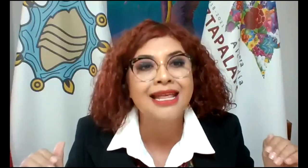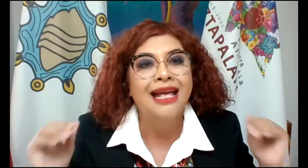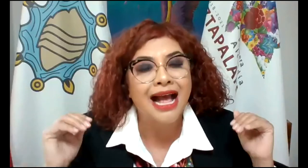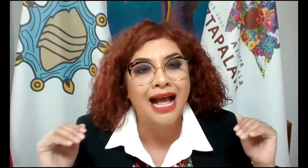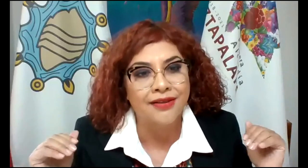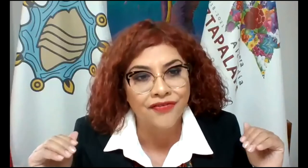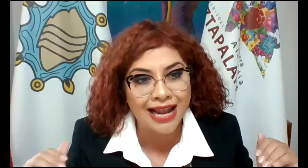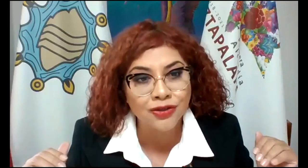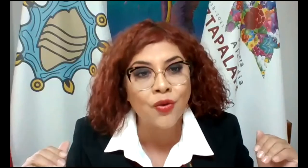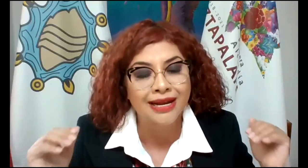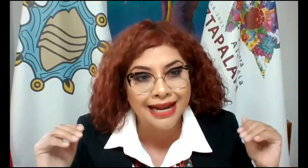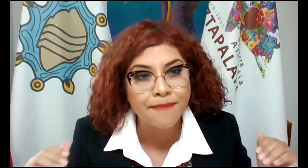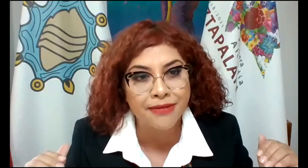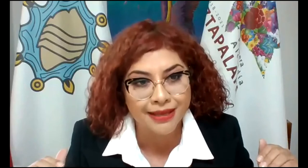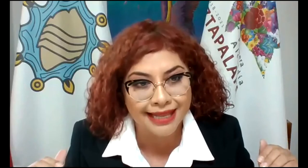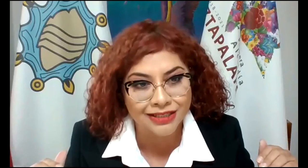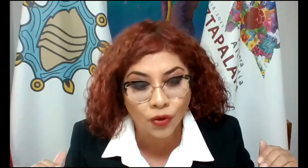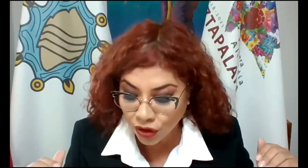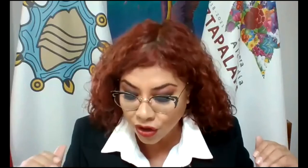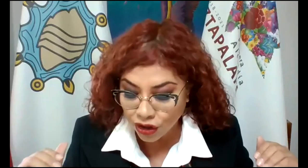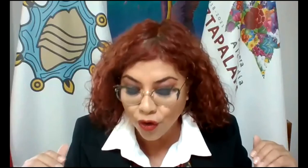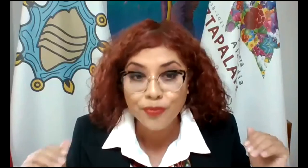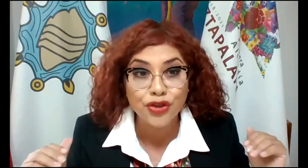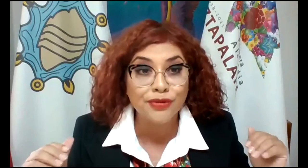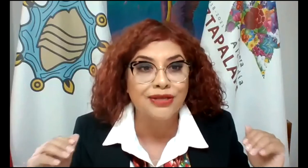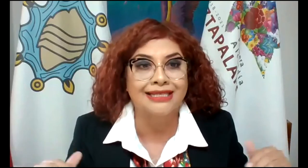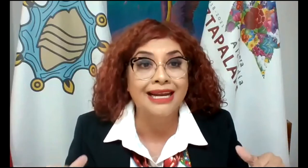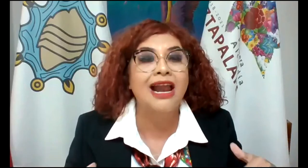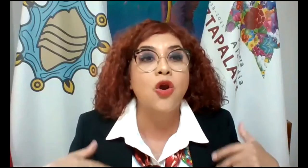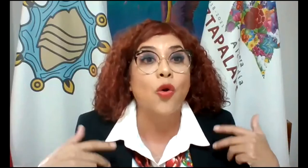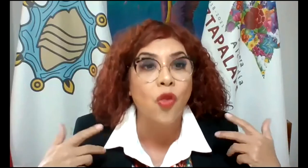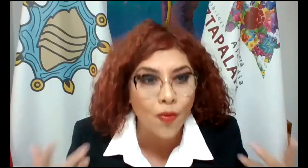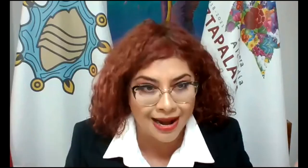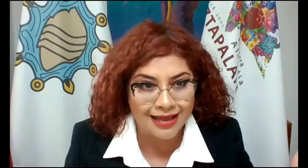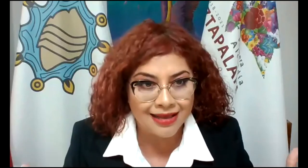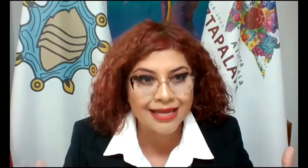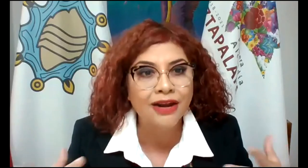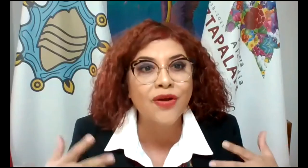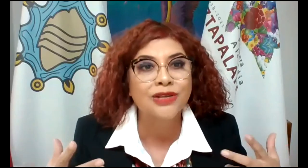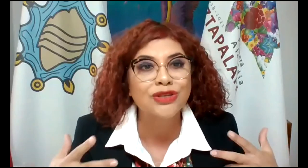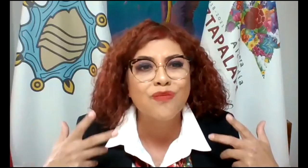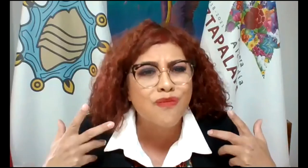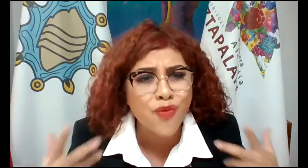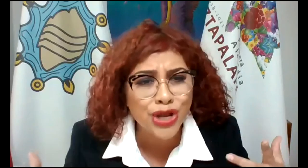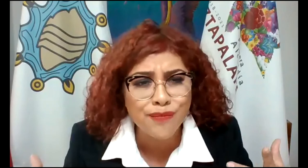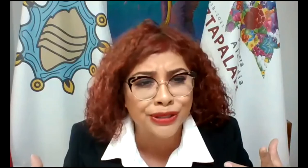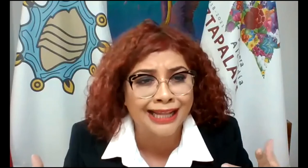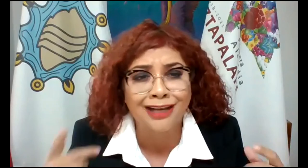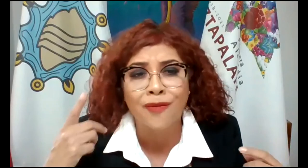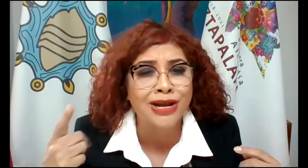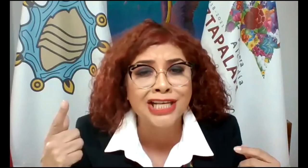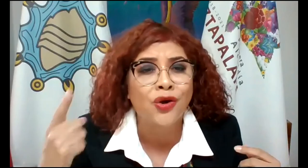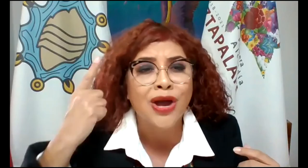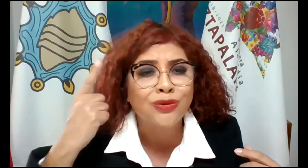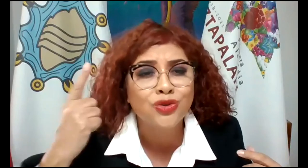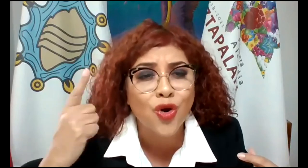en asfalto, en repavimentación, y hoy pudimos hacer lo doble. Y creo que eso es muy importante.